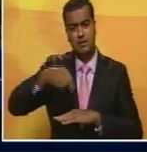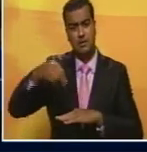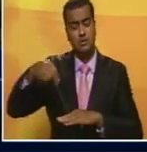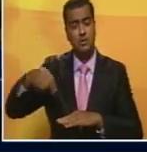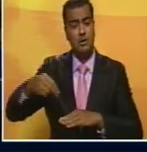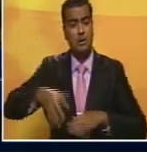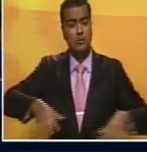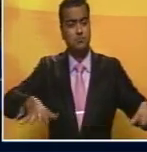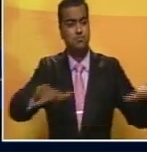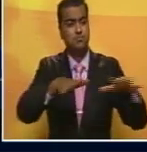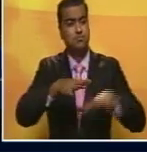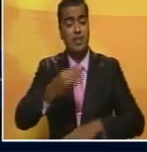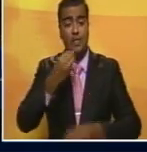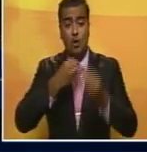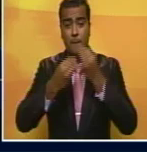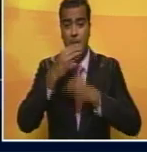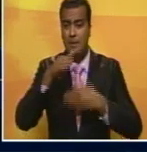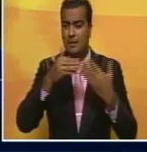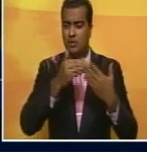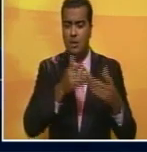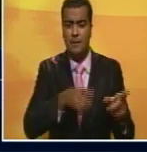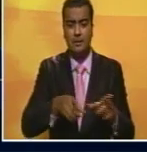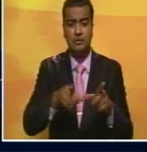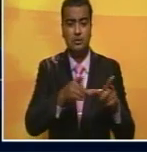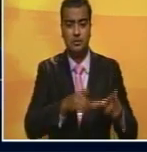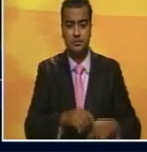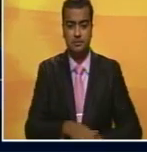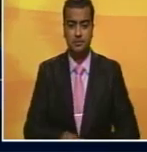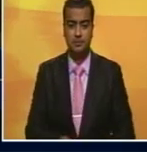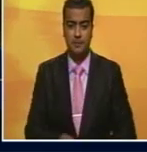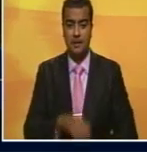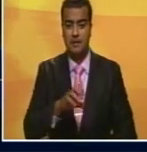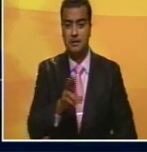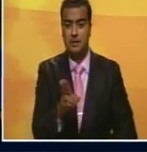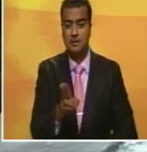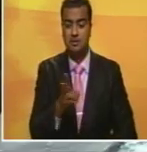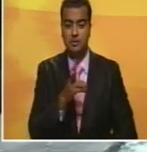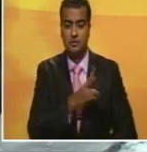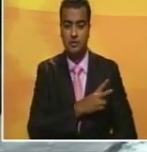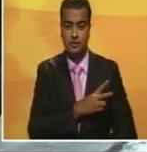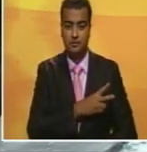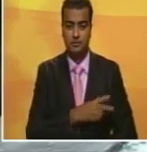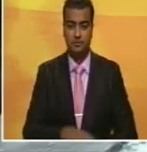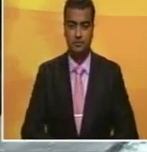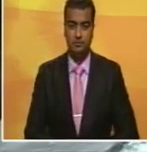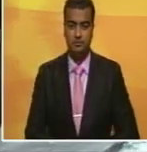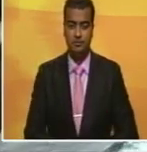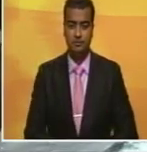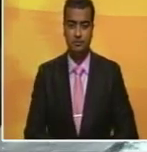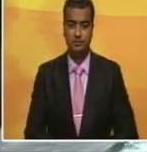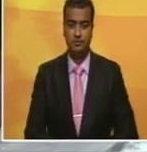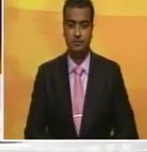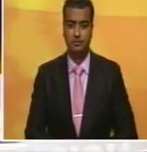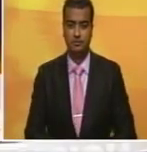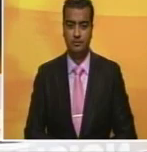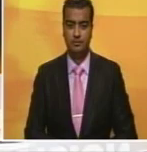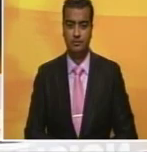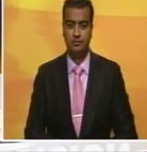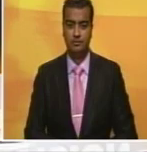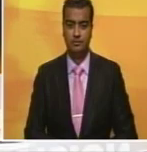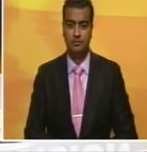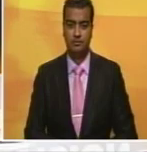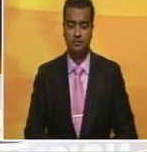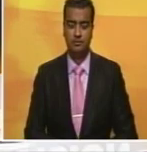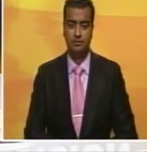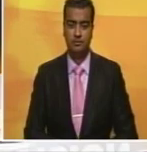la distribución de alimentos y medicinas en las zonas afectadas. Desde el estado Guárico, Eliezer Hernández, Noticiero Venevisión. Y la